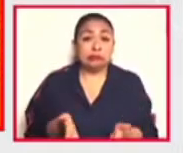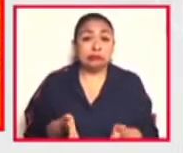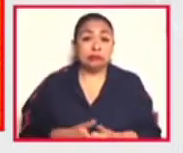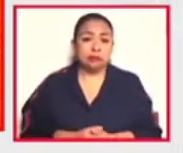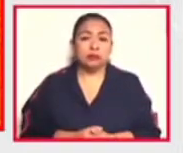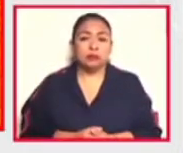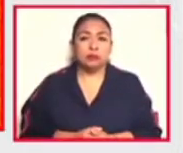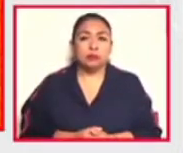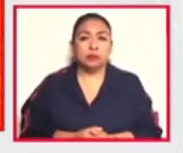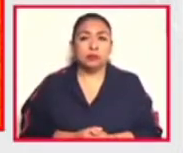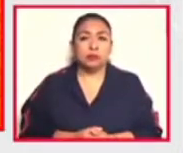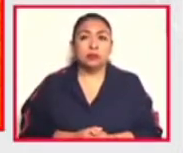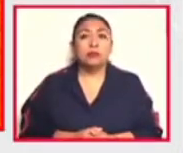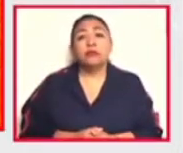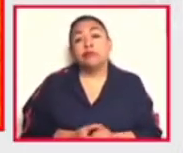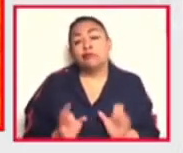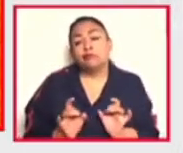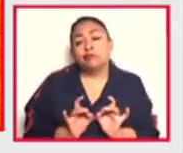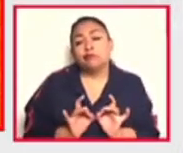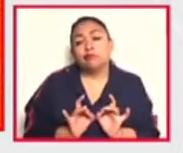a causa de la pandemia